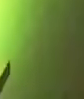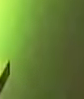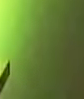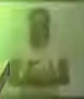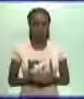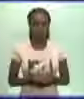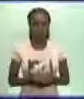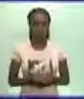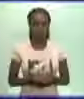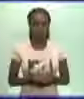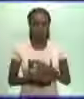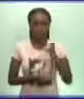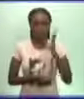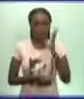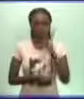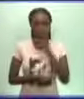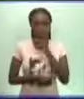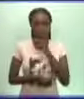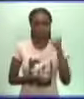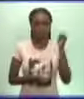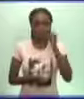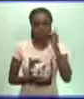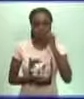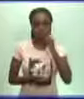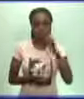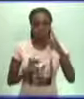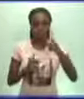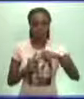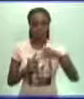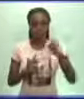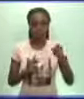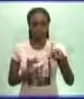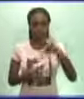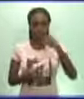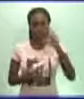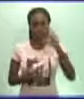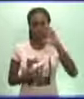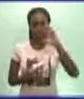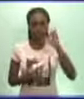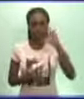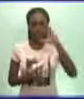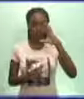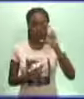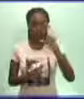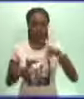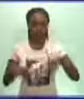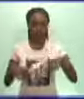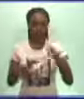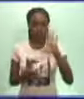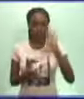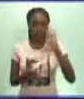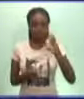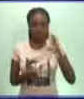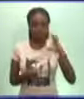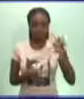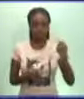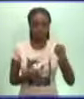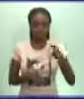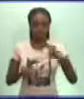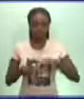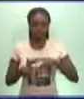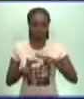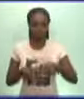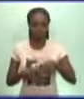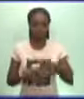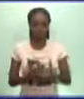hermosa presentación que realizó el Teatro Lírico Nacional en esta gala de celebración del 500 aniversario de la ciudad de La